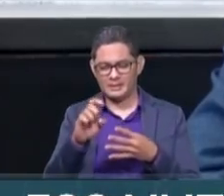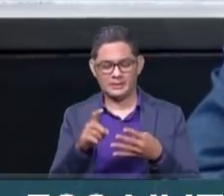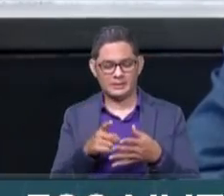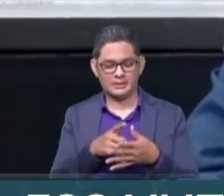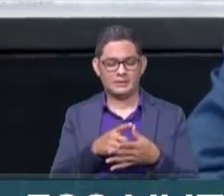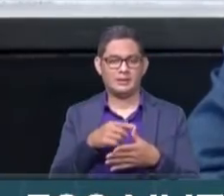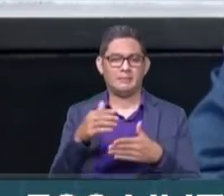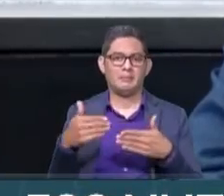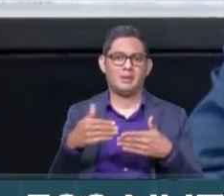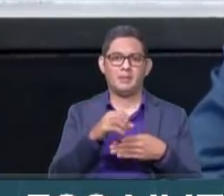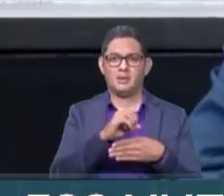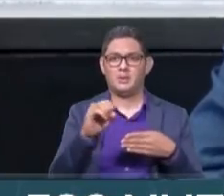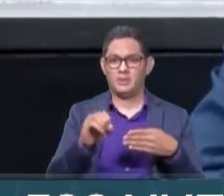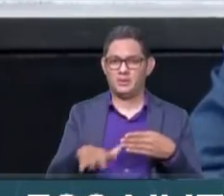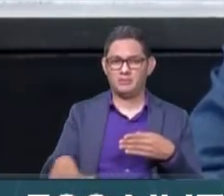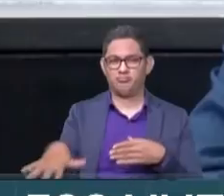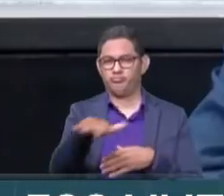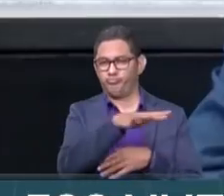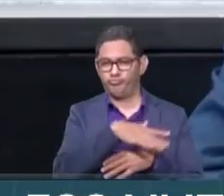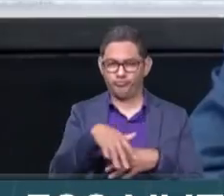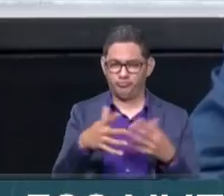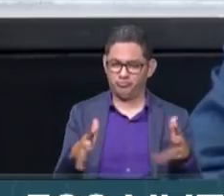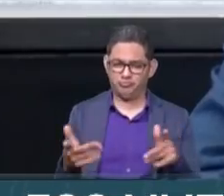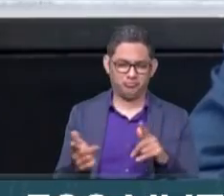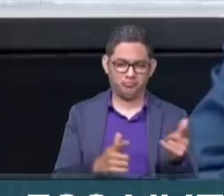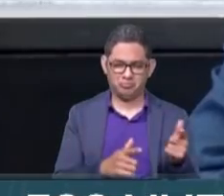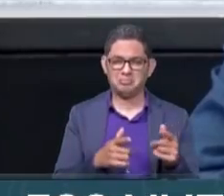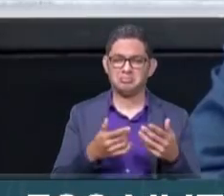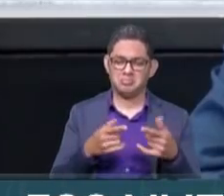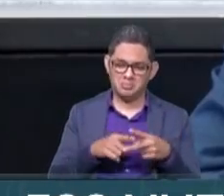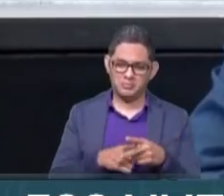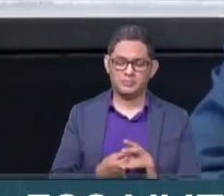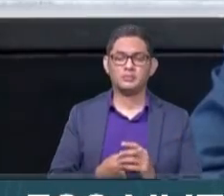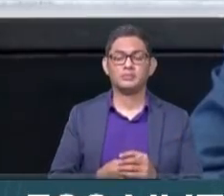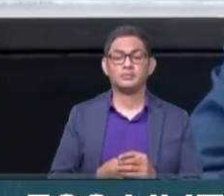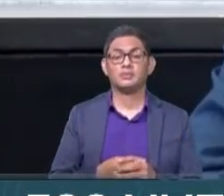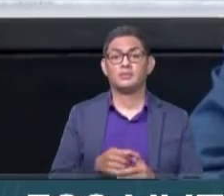Panamá Oeste. Se han emitido